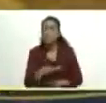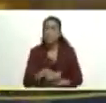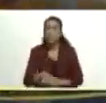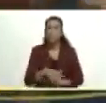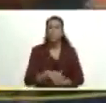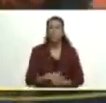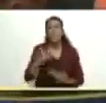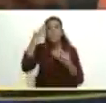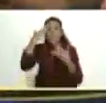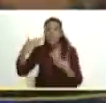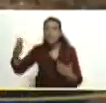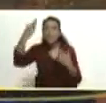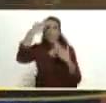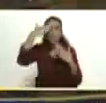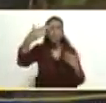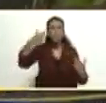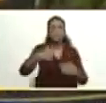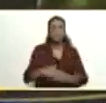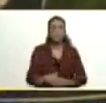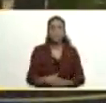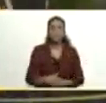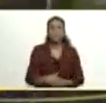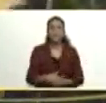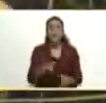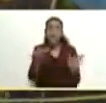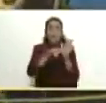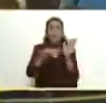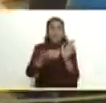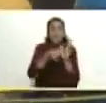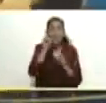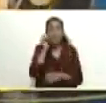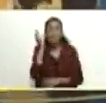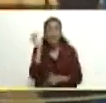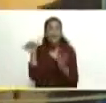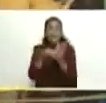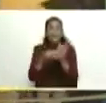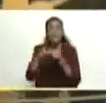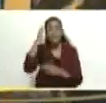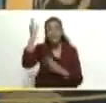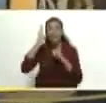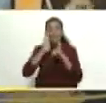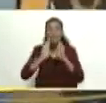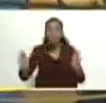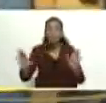Bueno, mi saludo, pues, aquí a los vecinos, que Dios me los bendiga. Ah,